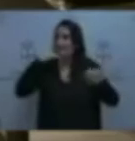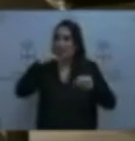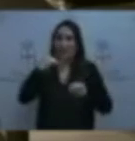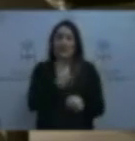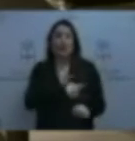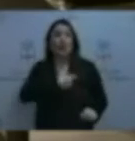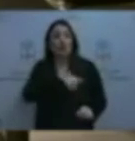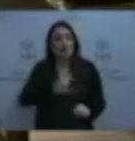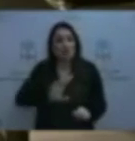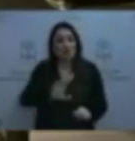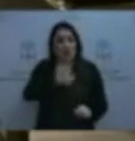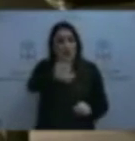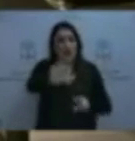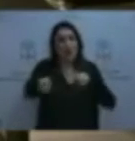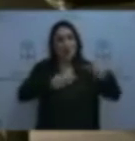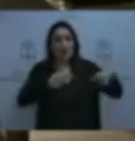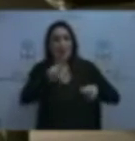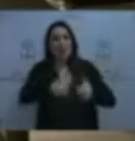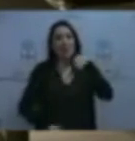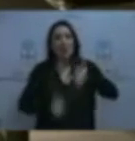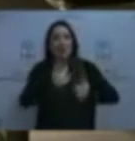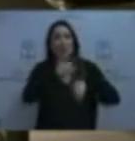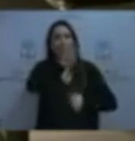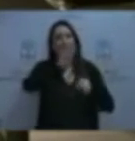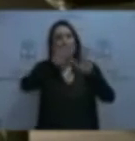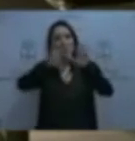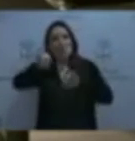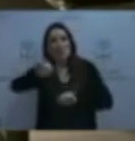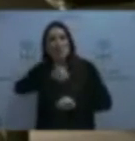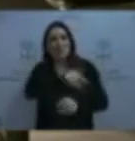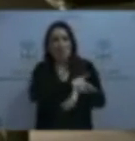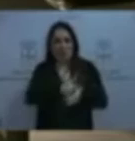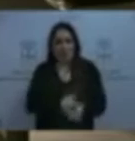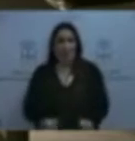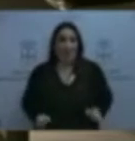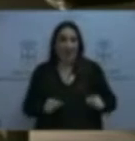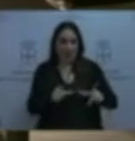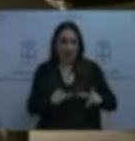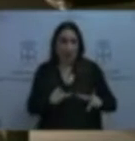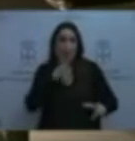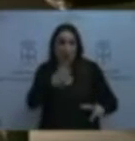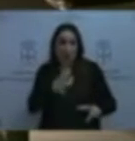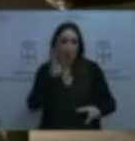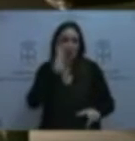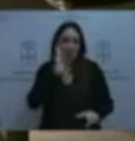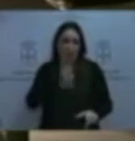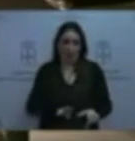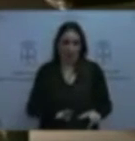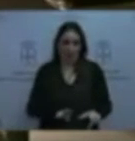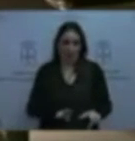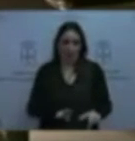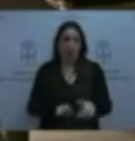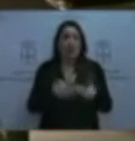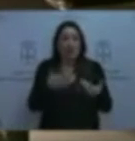Comisión Nacional del Mercado y de la Competencia, 48.000 millones cuesta la corrupción en costes de oportunidad. Y